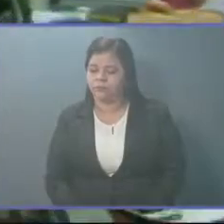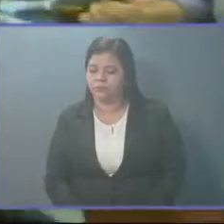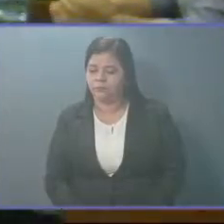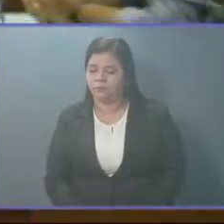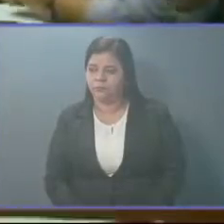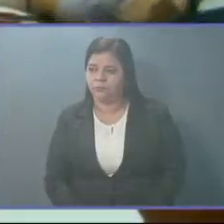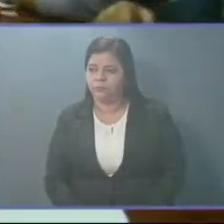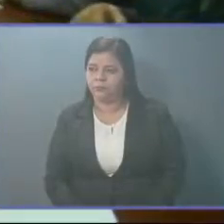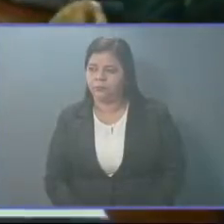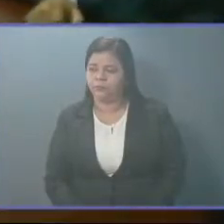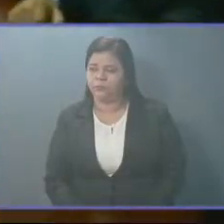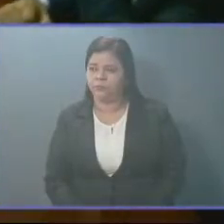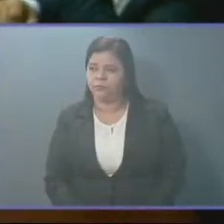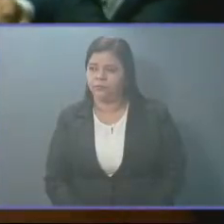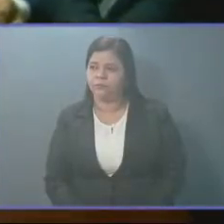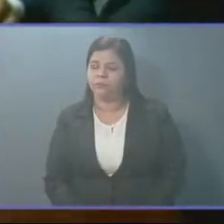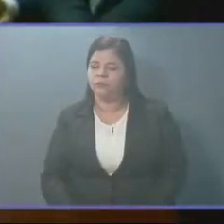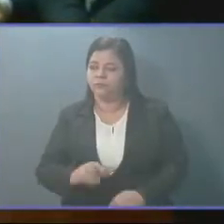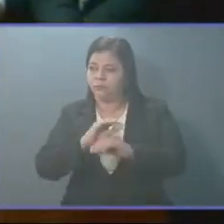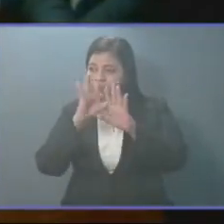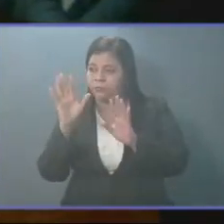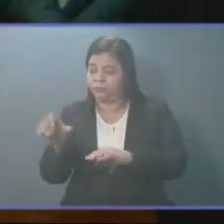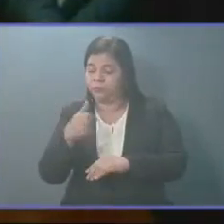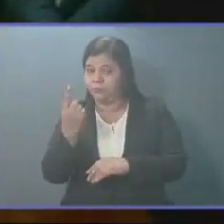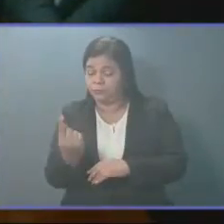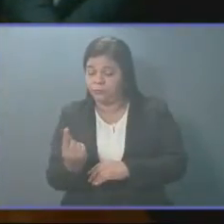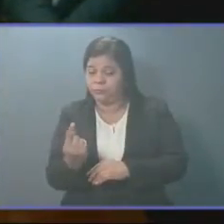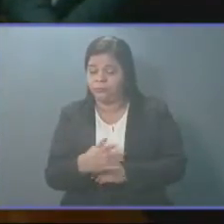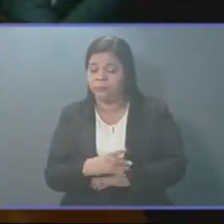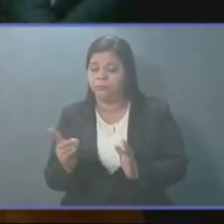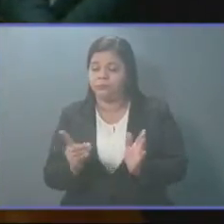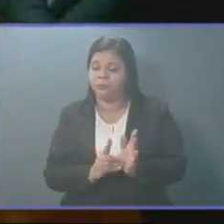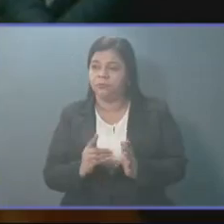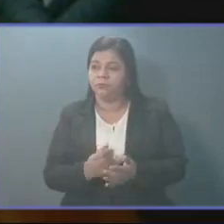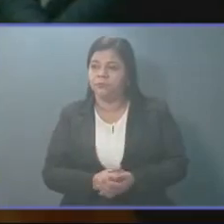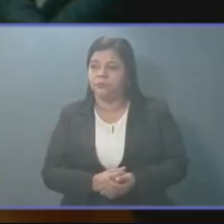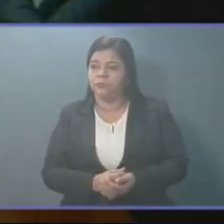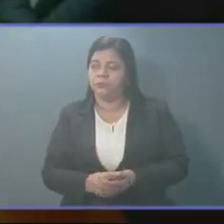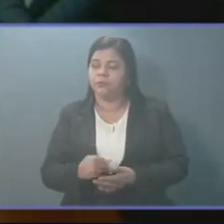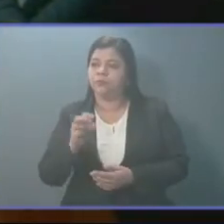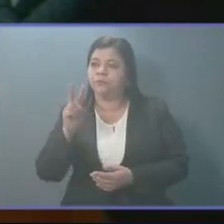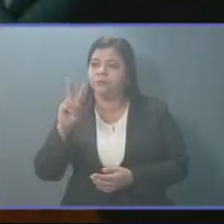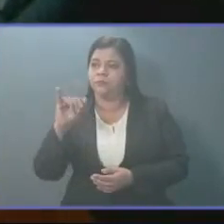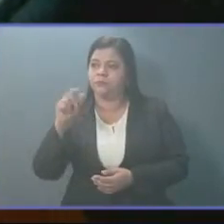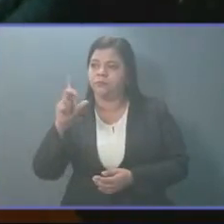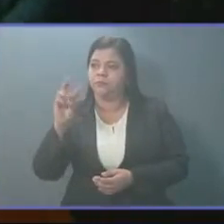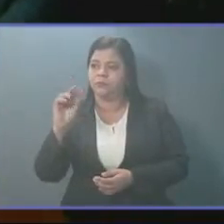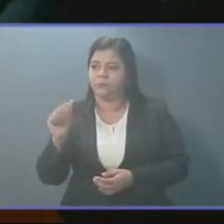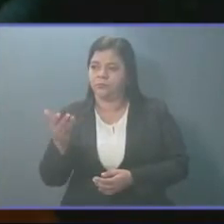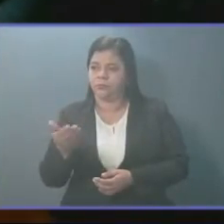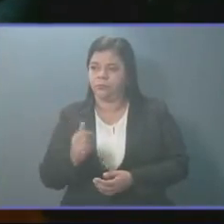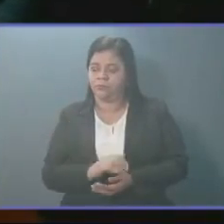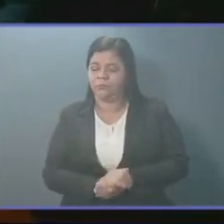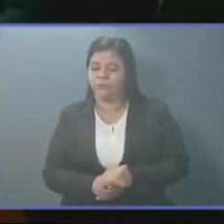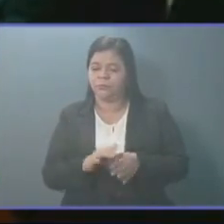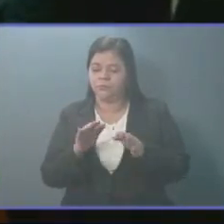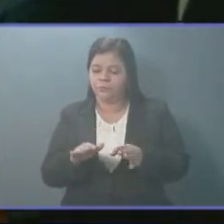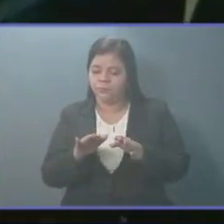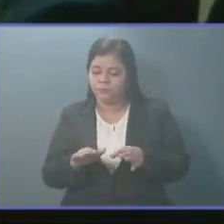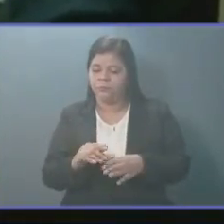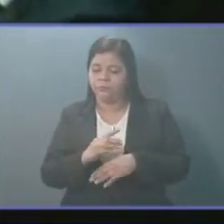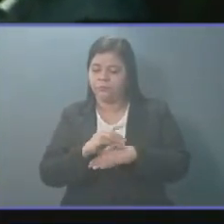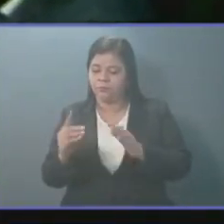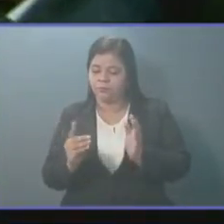¿Hay algún otro comentario? Diputada Vilma Salamanca tiene la palabra. Muy buenos días,